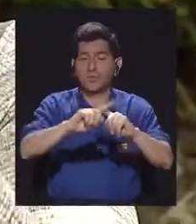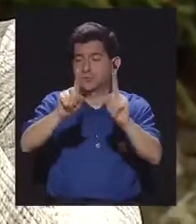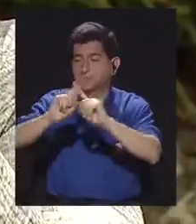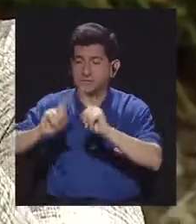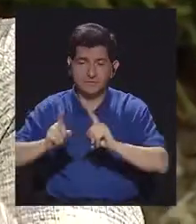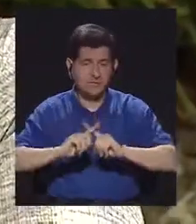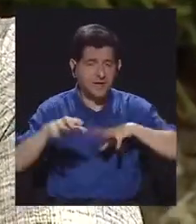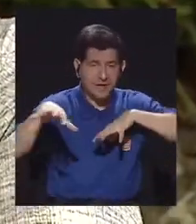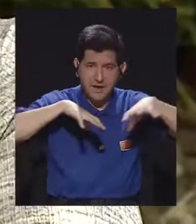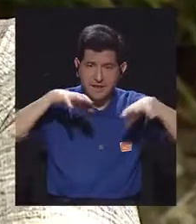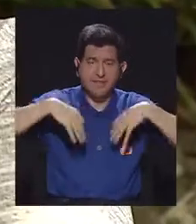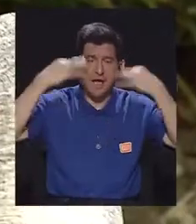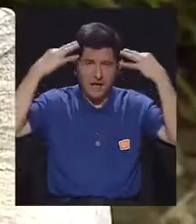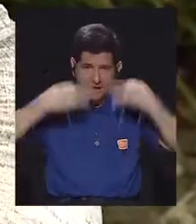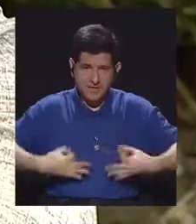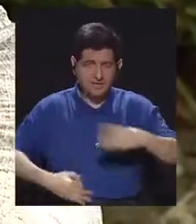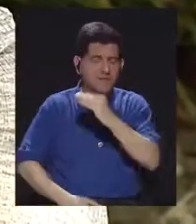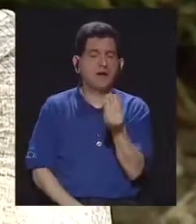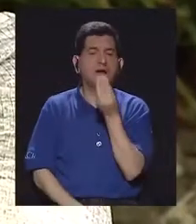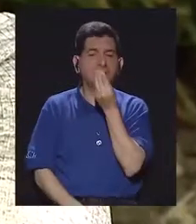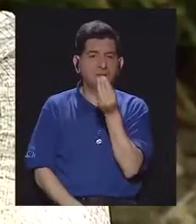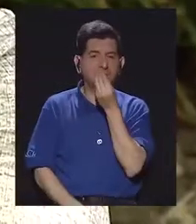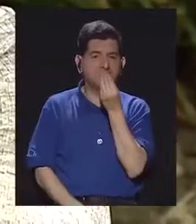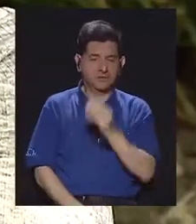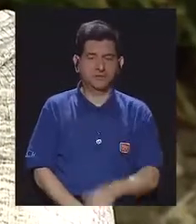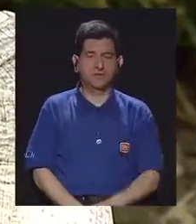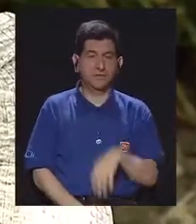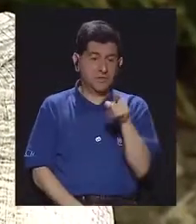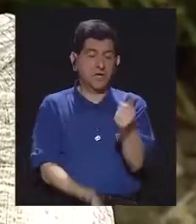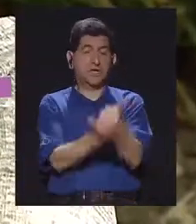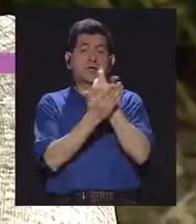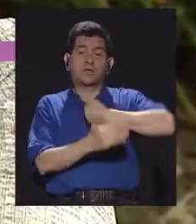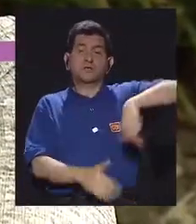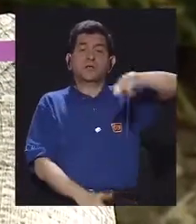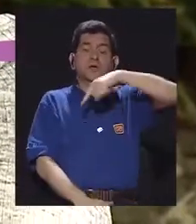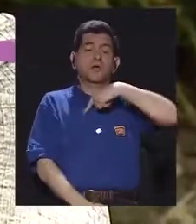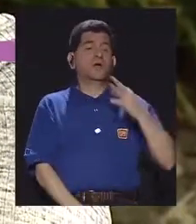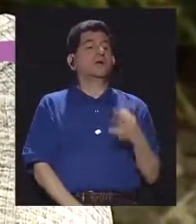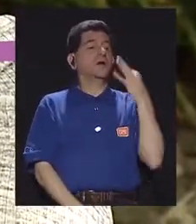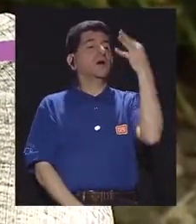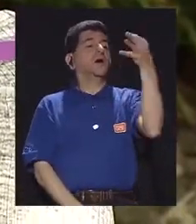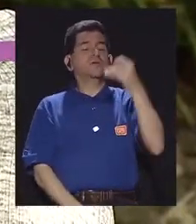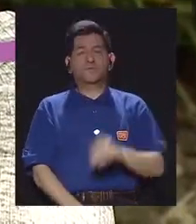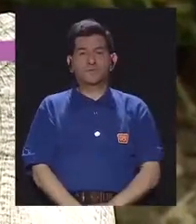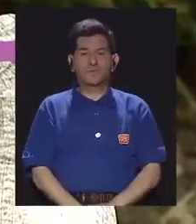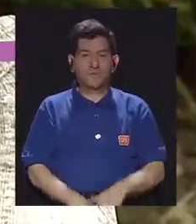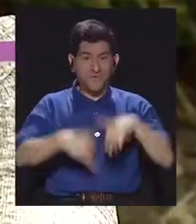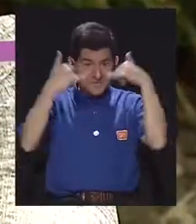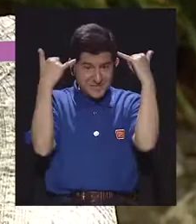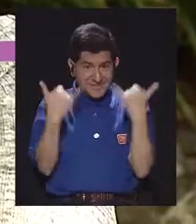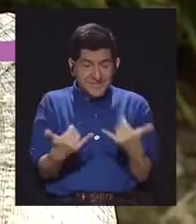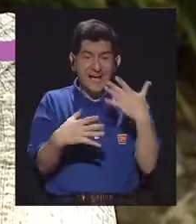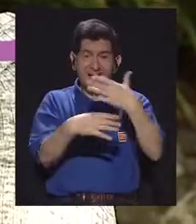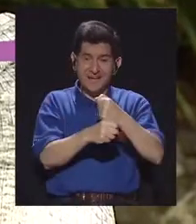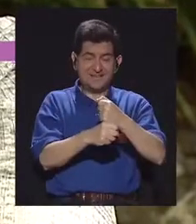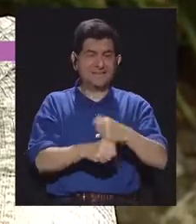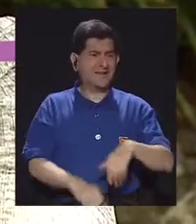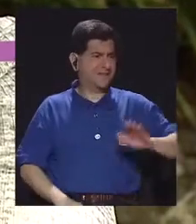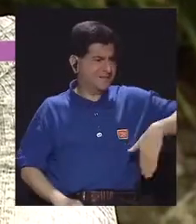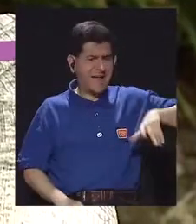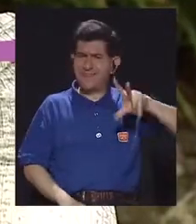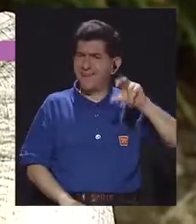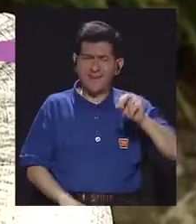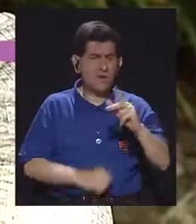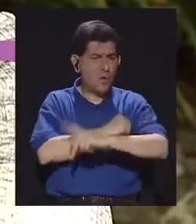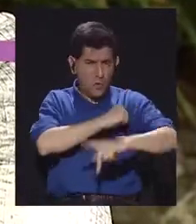es un conjunto de actividad física y alimentación. Eso nos va a ayudar en un futuro. Hagámoslo desde ya, no es